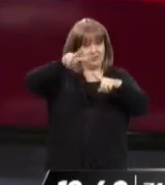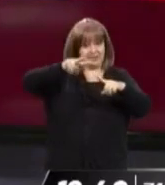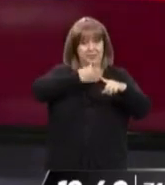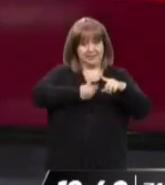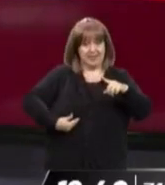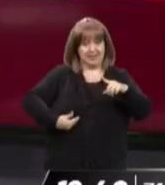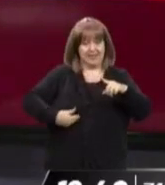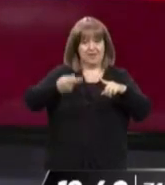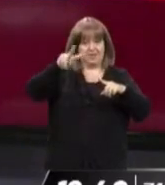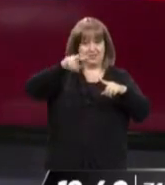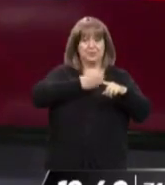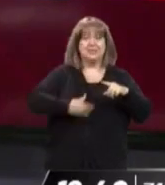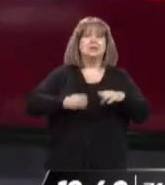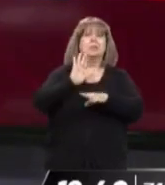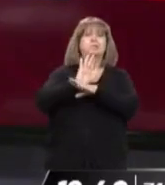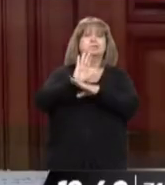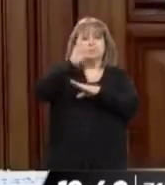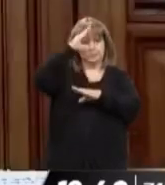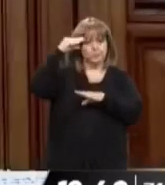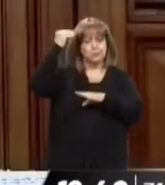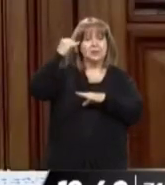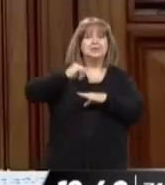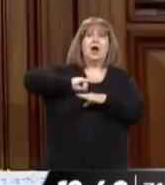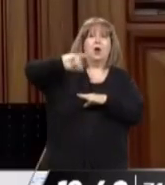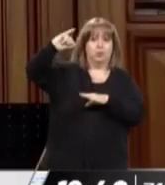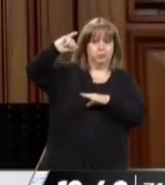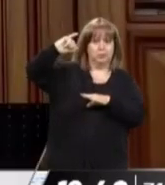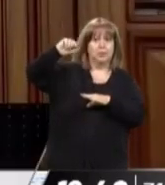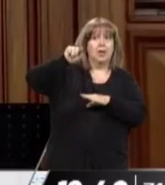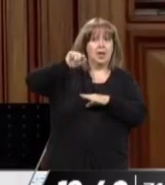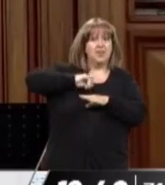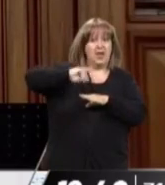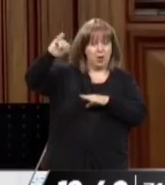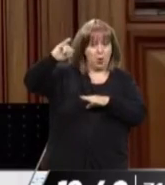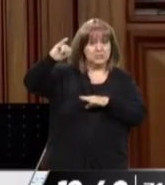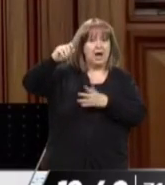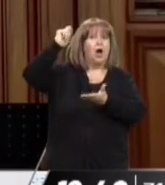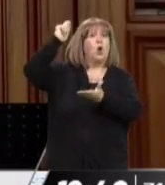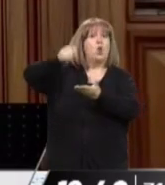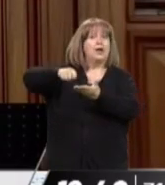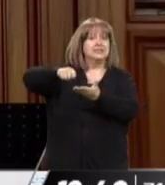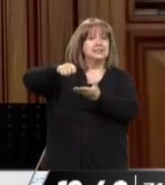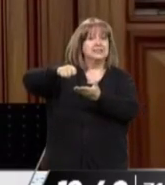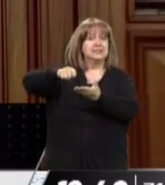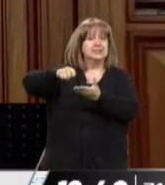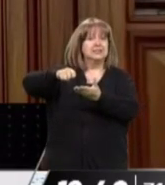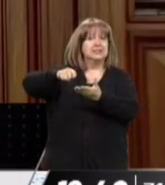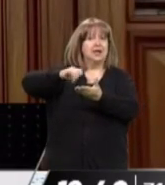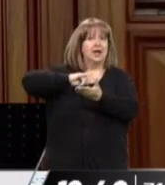la justicia nacional y particularmente contra un juez que tomó una decisión hace unos días respecto de aquel